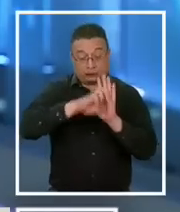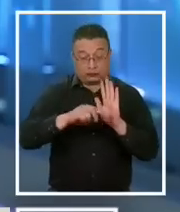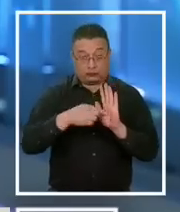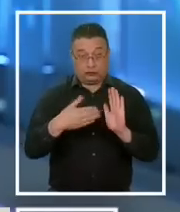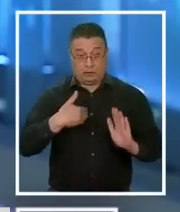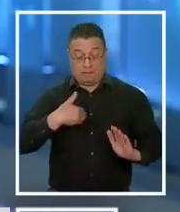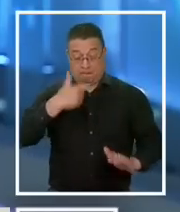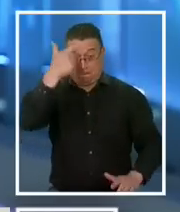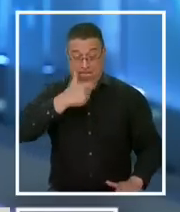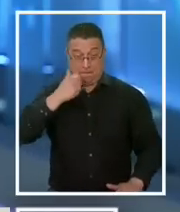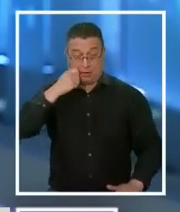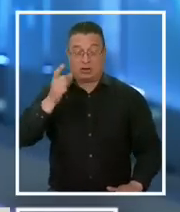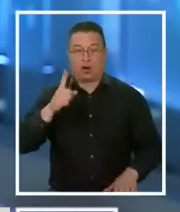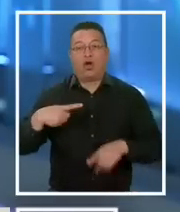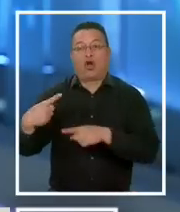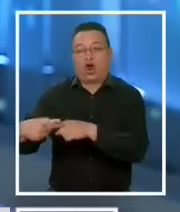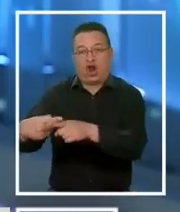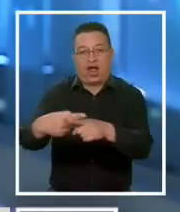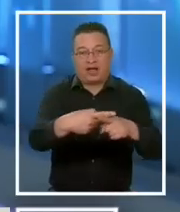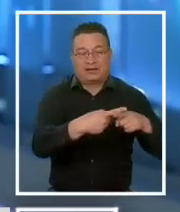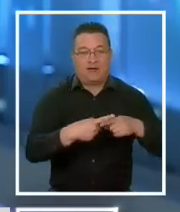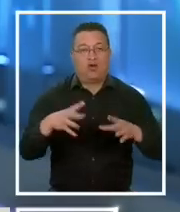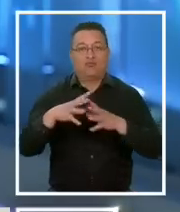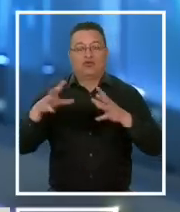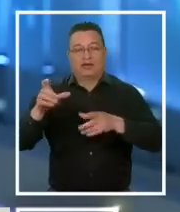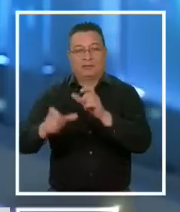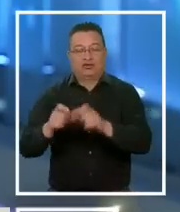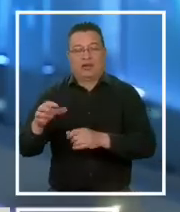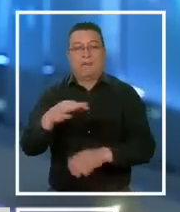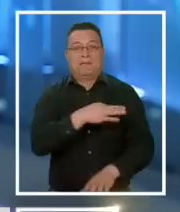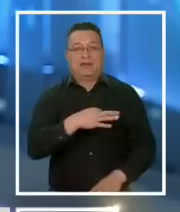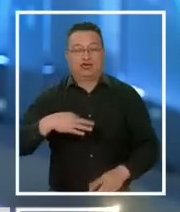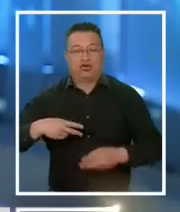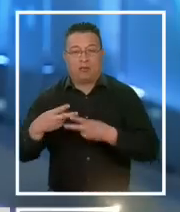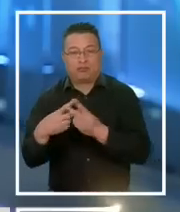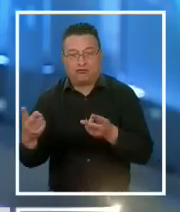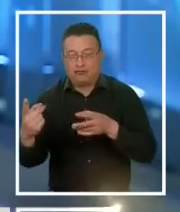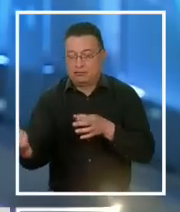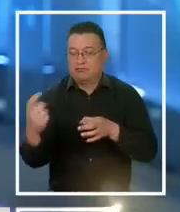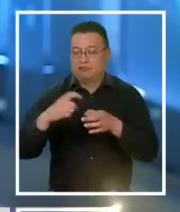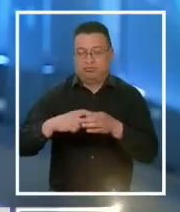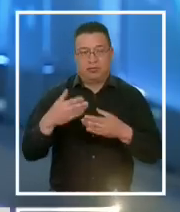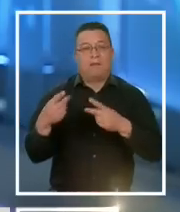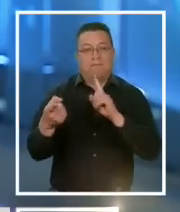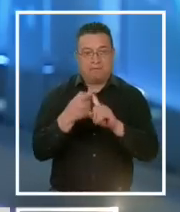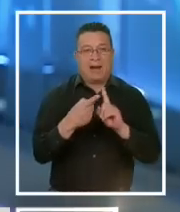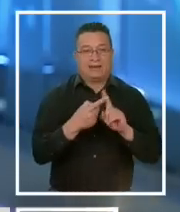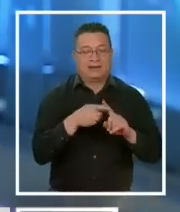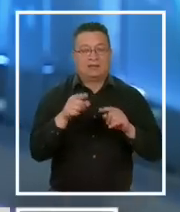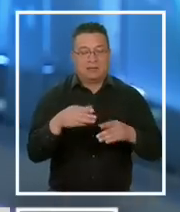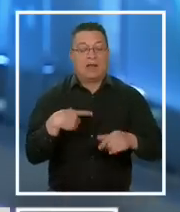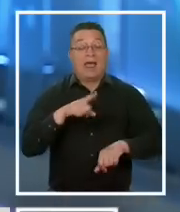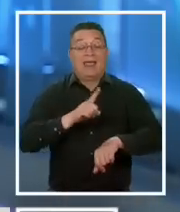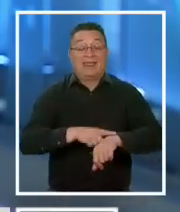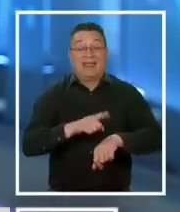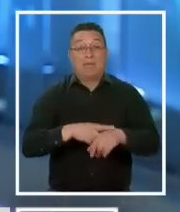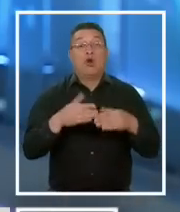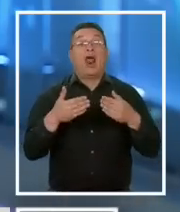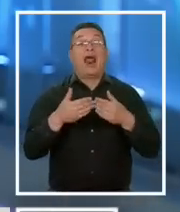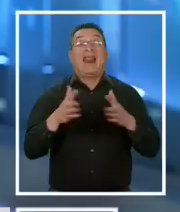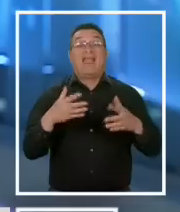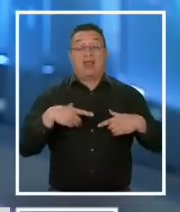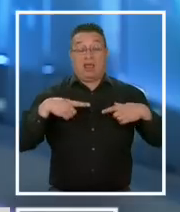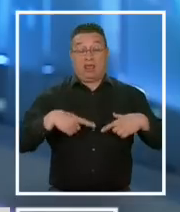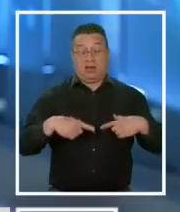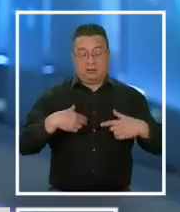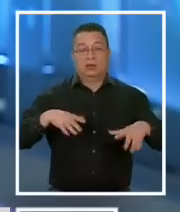sino un proyecto colectivo de muchas personas del ministerio público que participan en esto que dedican su tiempo libre muchas horas